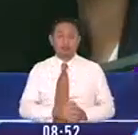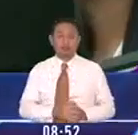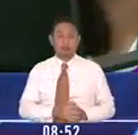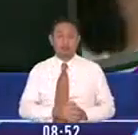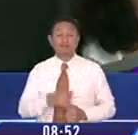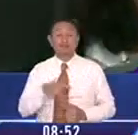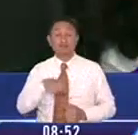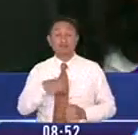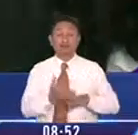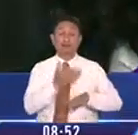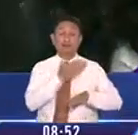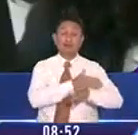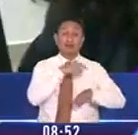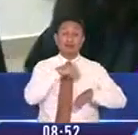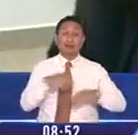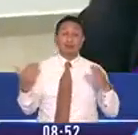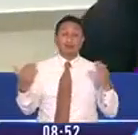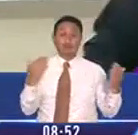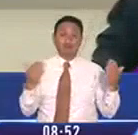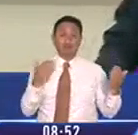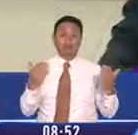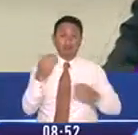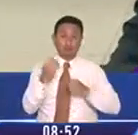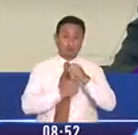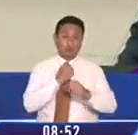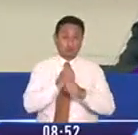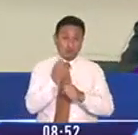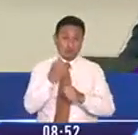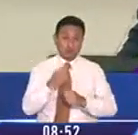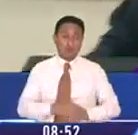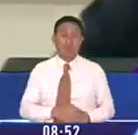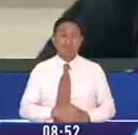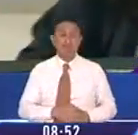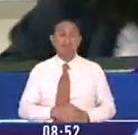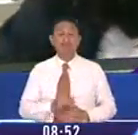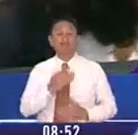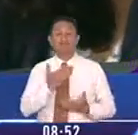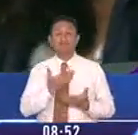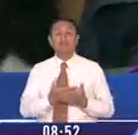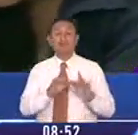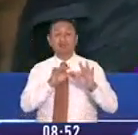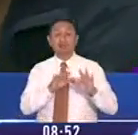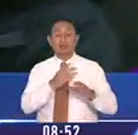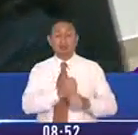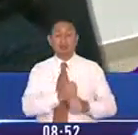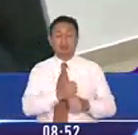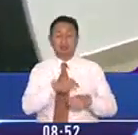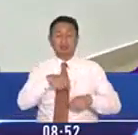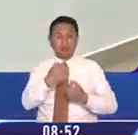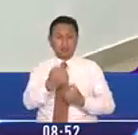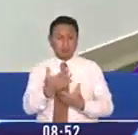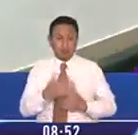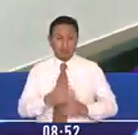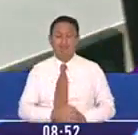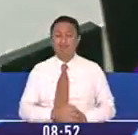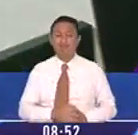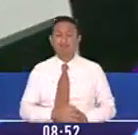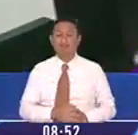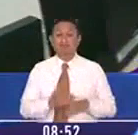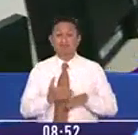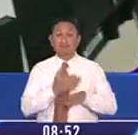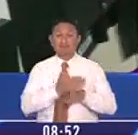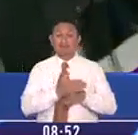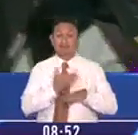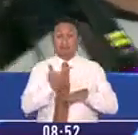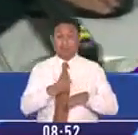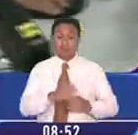comparativo histórico durante todo el año. Así es, gracias a la secretaria de Seguridad, Carolina Andrade, por esta información. Ya en pocos minutos